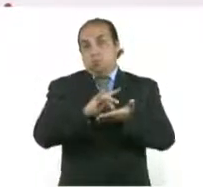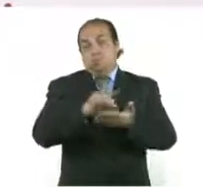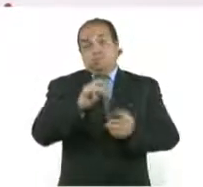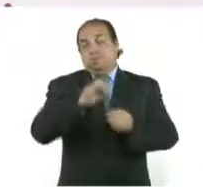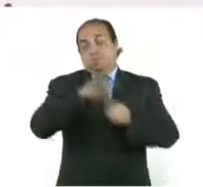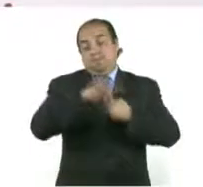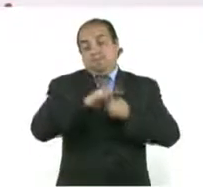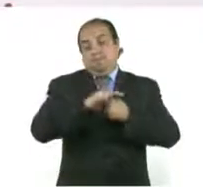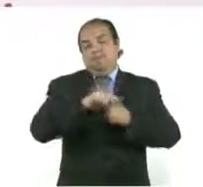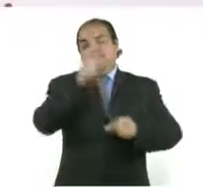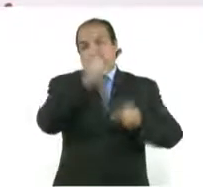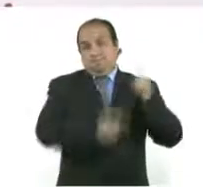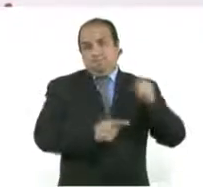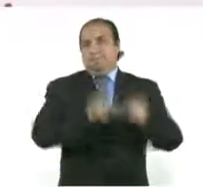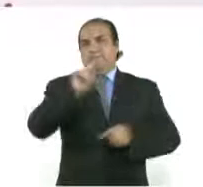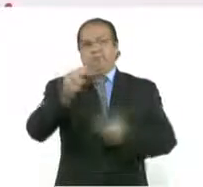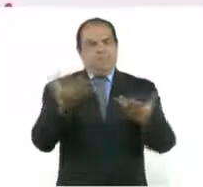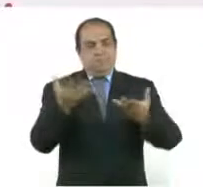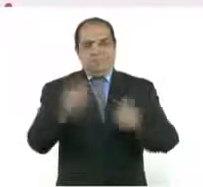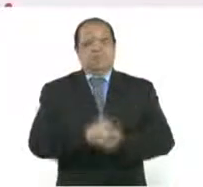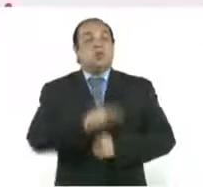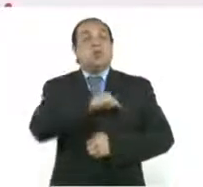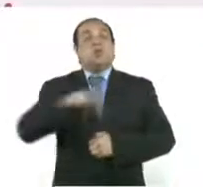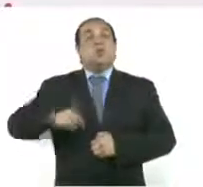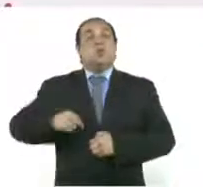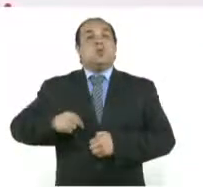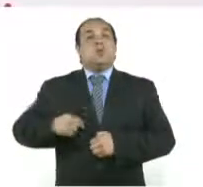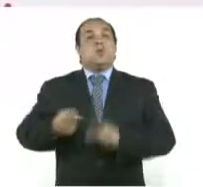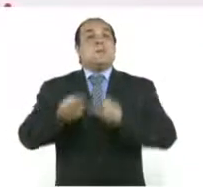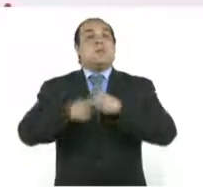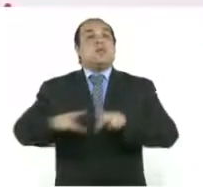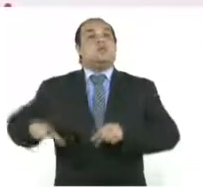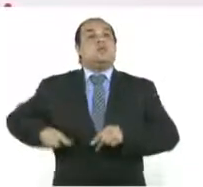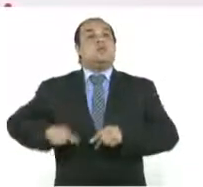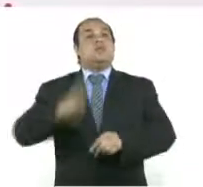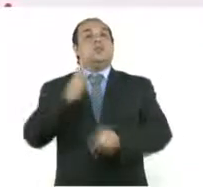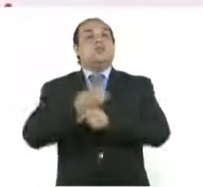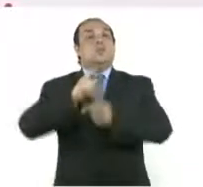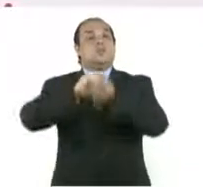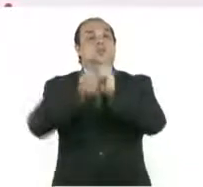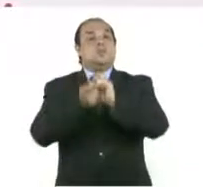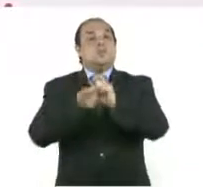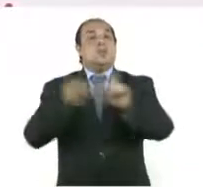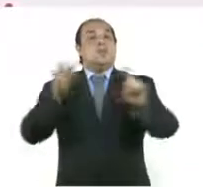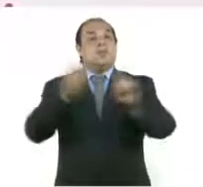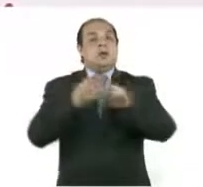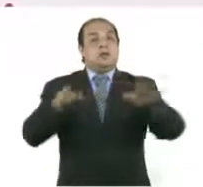hacer, porque nosotros llegamos al gobierno de la Cuarta Transformación a cambiar las cosas de